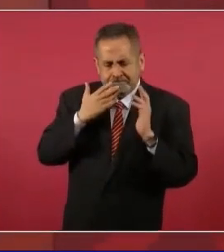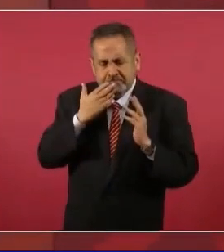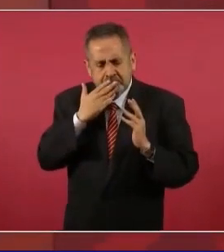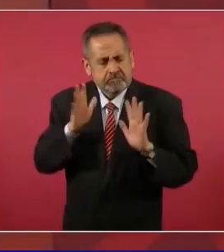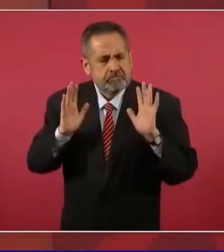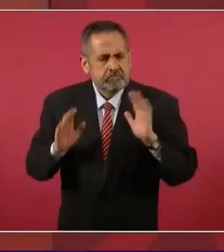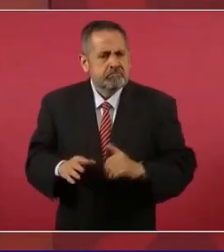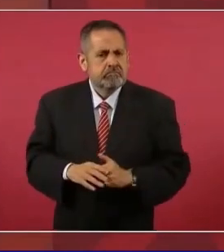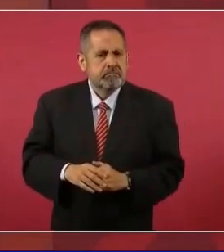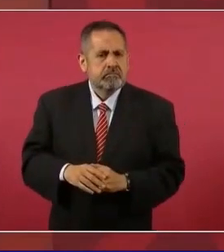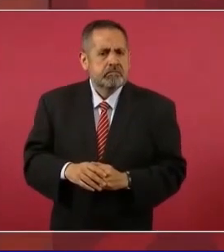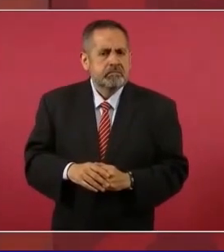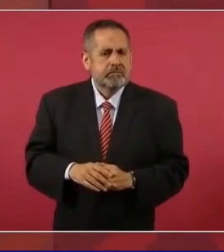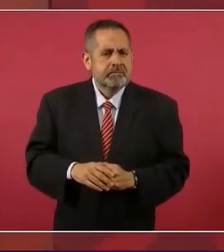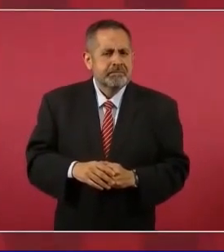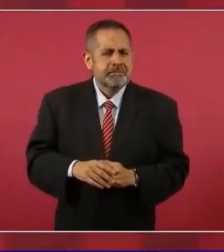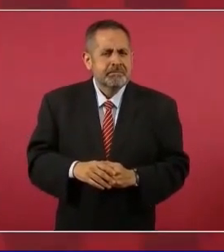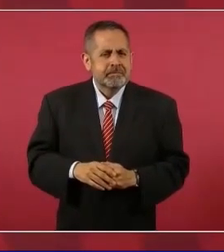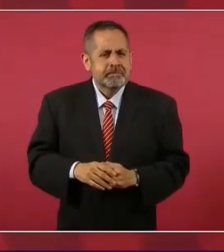¿Por qué